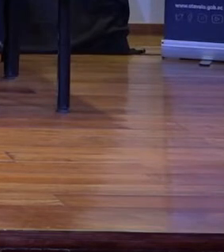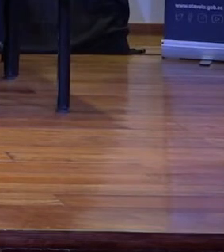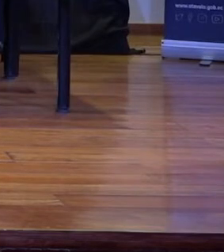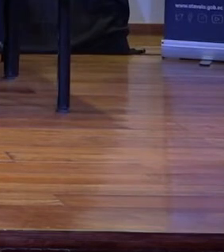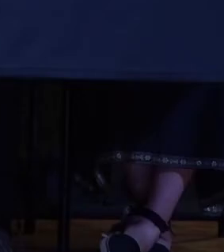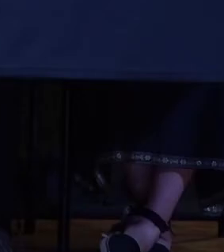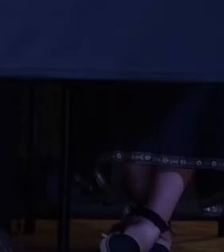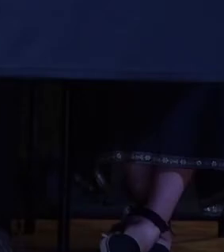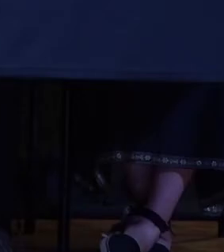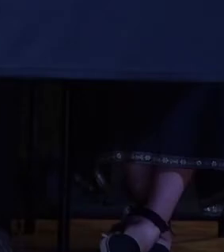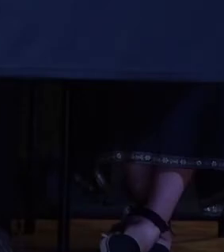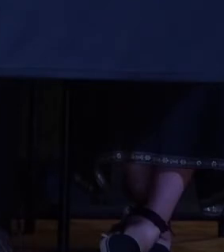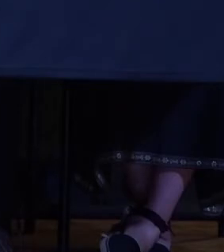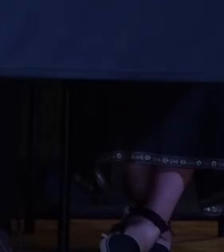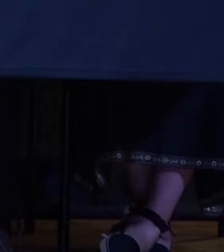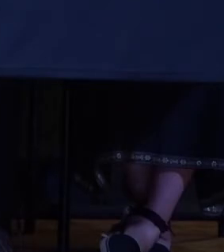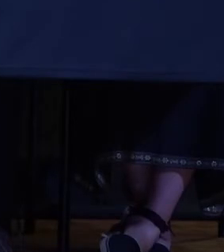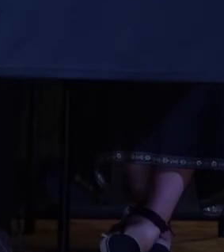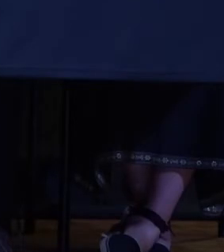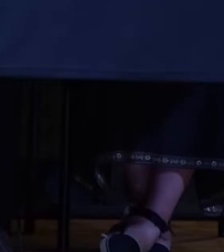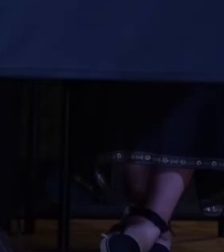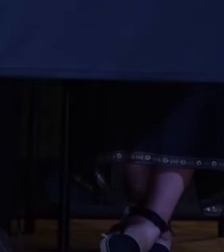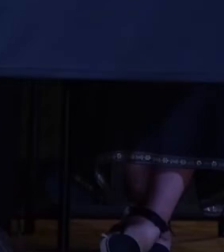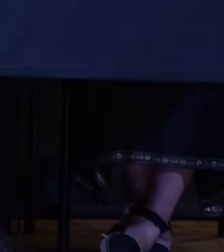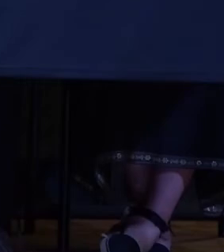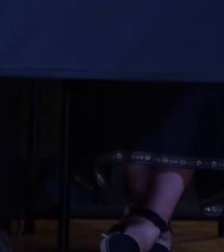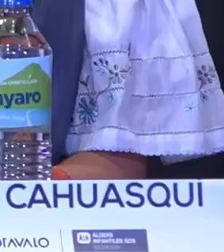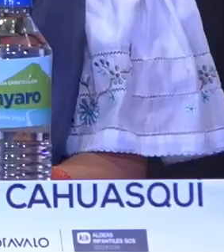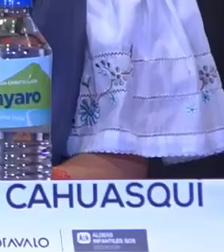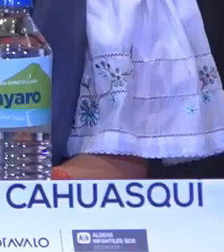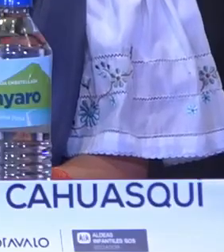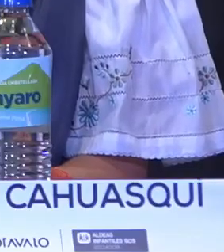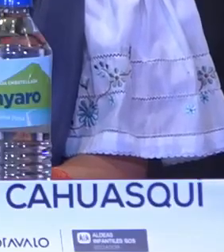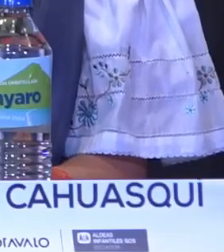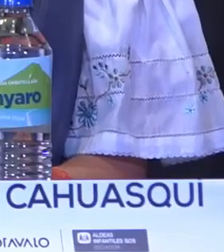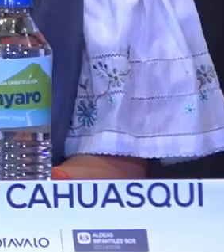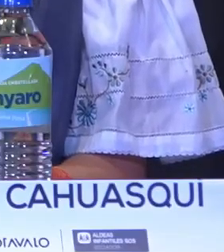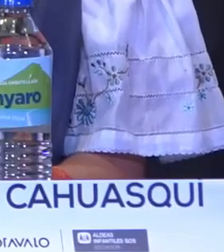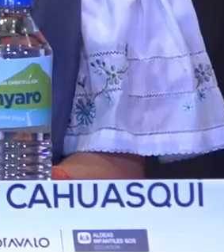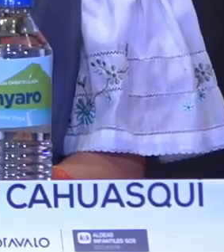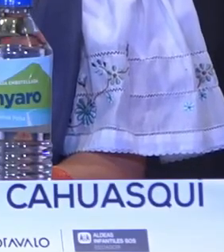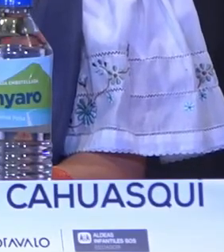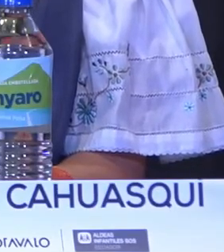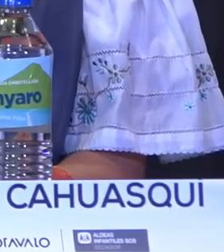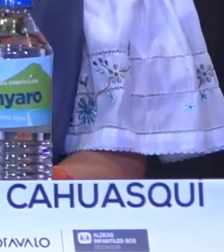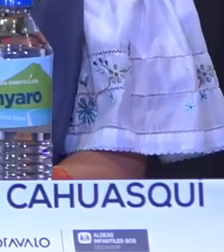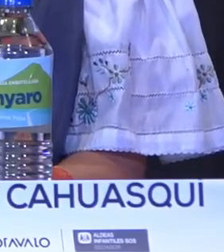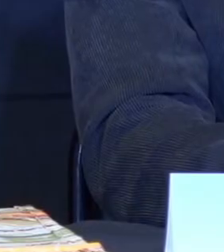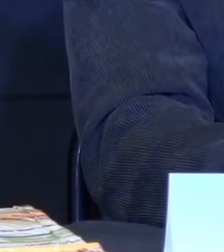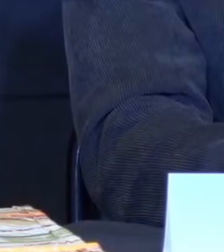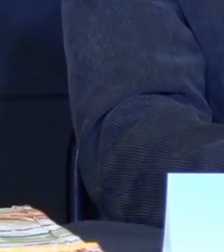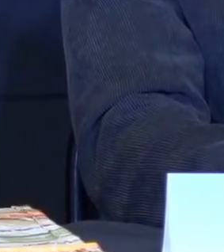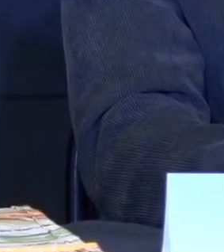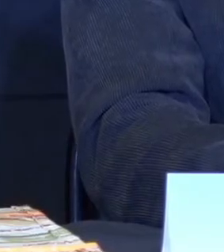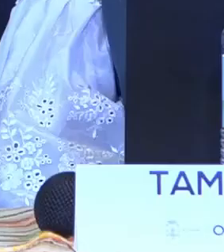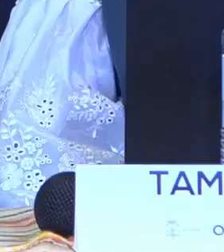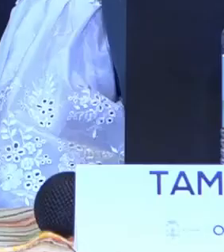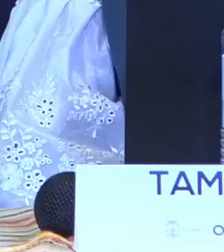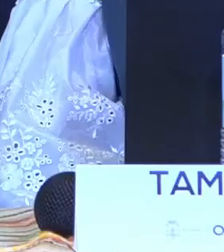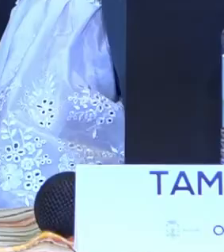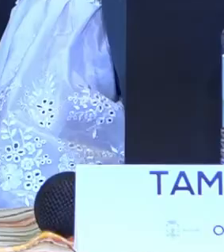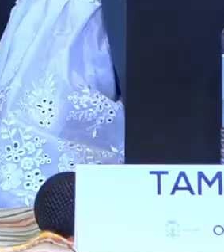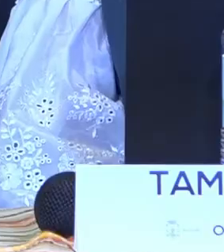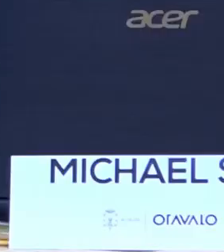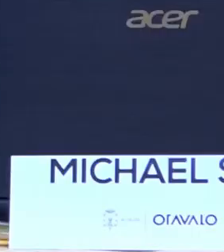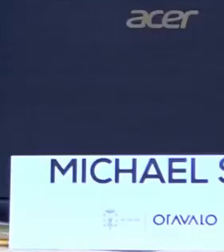kausaimanda, mishu kausaimanda yuyaishun karka. Kairimana huipika Kelly Kawaskin, Henry Salazar, Tamia Morán,